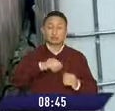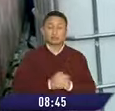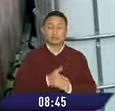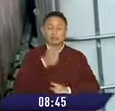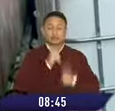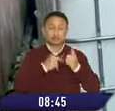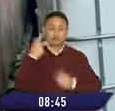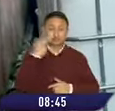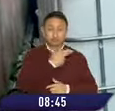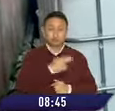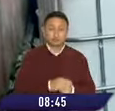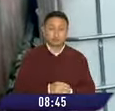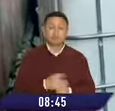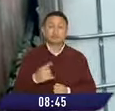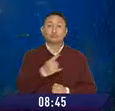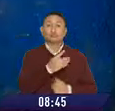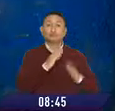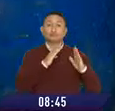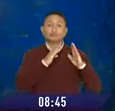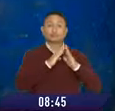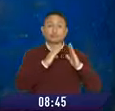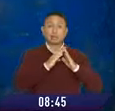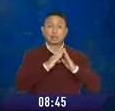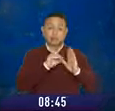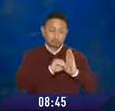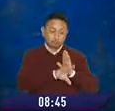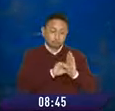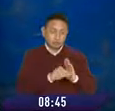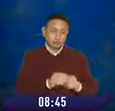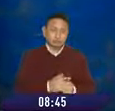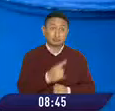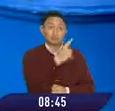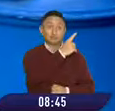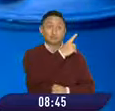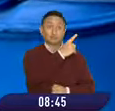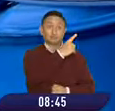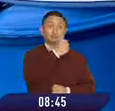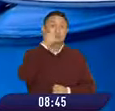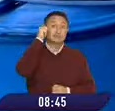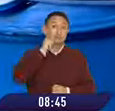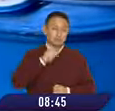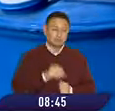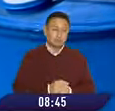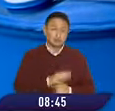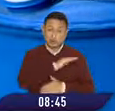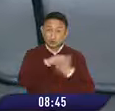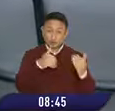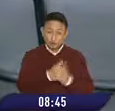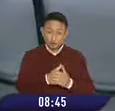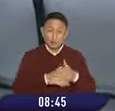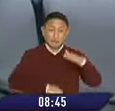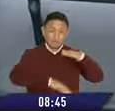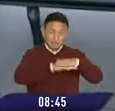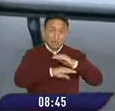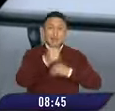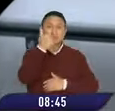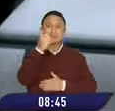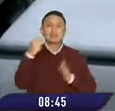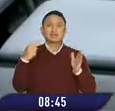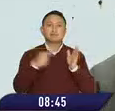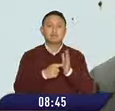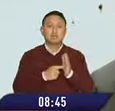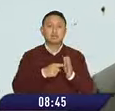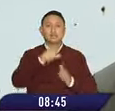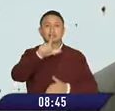adulterado. En una casa que servía como centro de acopio, encontraron tanques con capacidad para almacenar 10.000 litros de licor